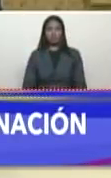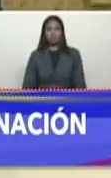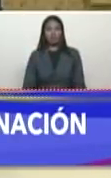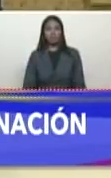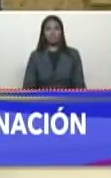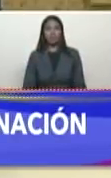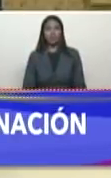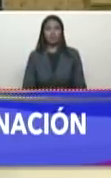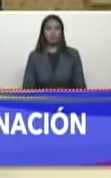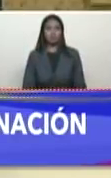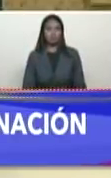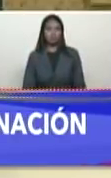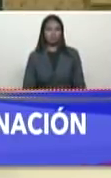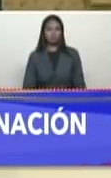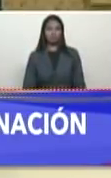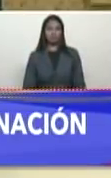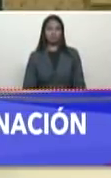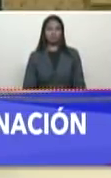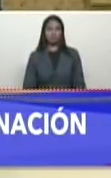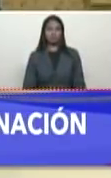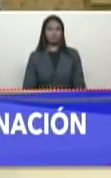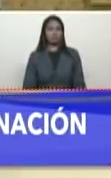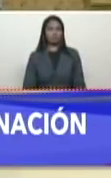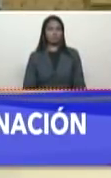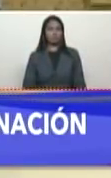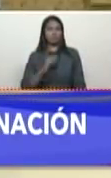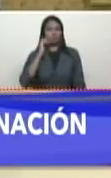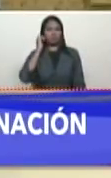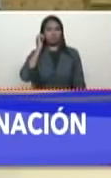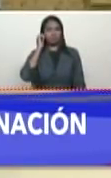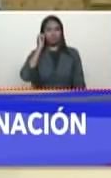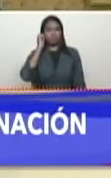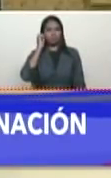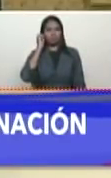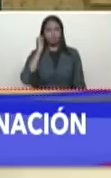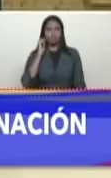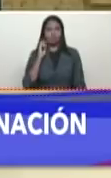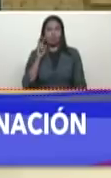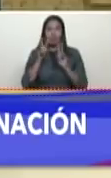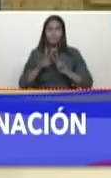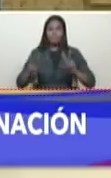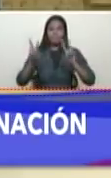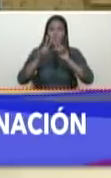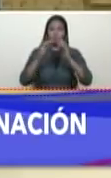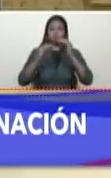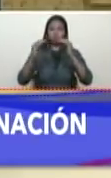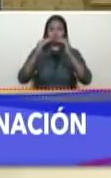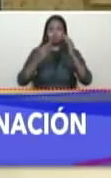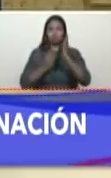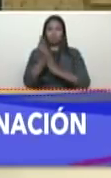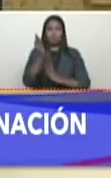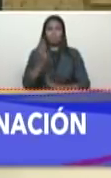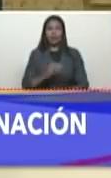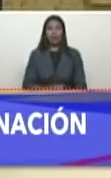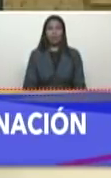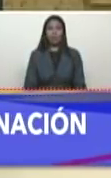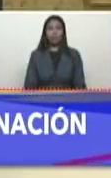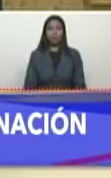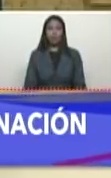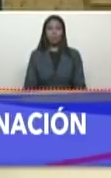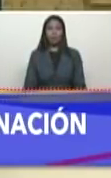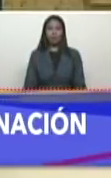donde nos reunimos hablábamos de la lealtad como valor supremo motivador movilizador